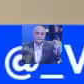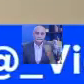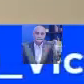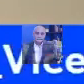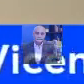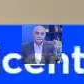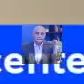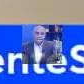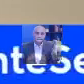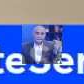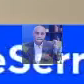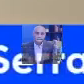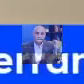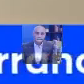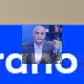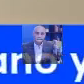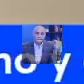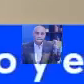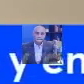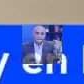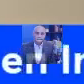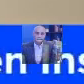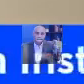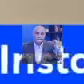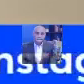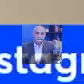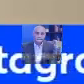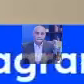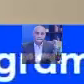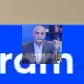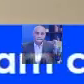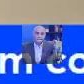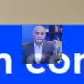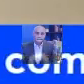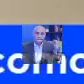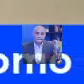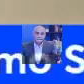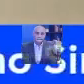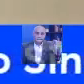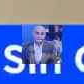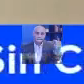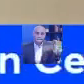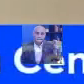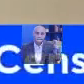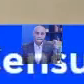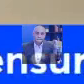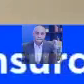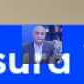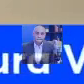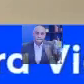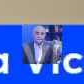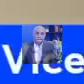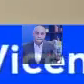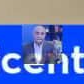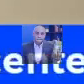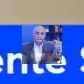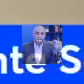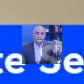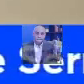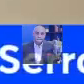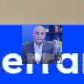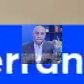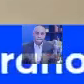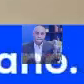también el acompañamiento de la doctora Gutiérrez Müller, el trabajo que está haciendo el canciller Marcelo